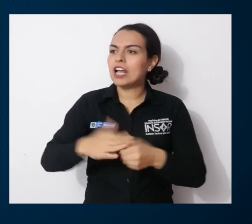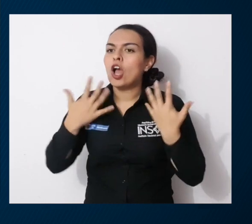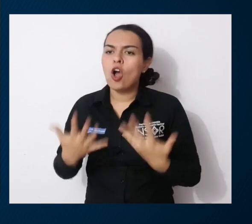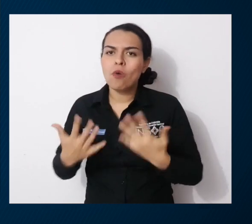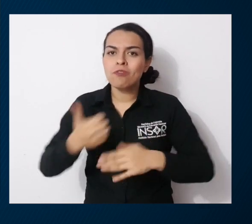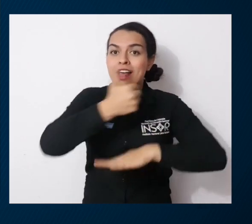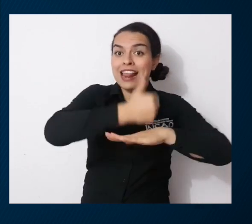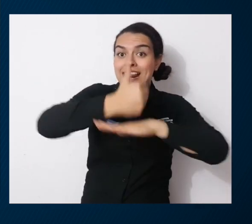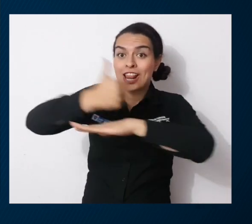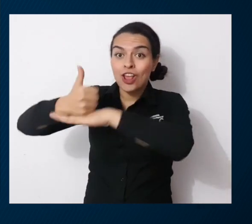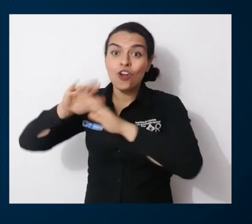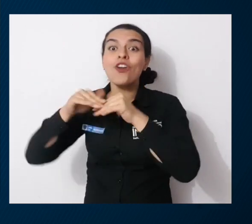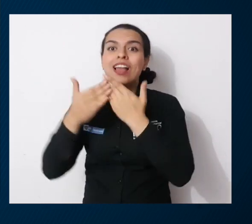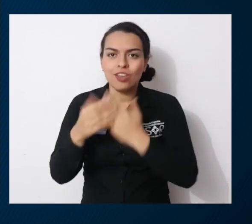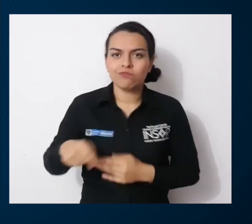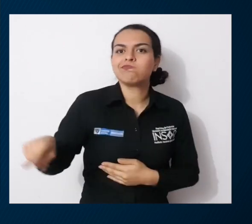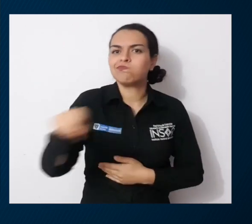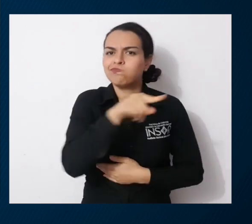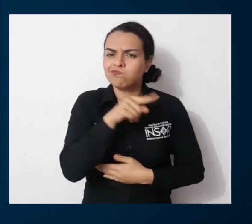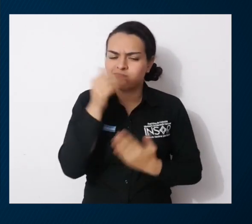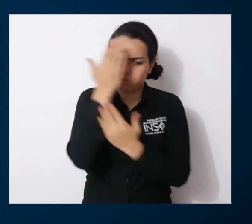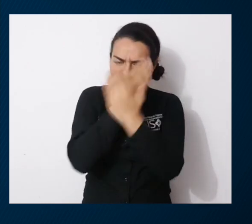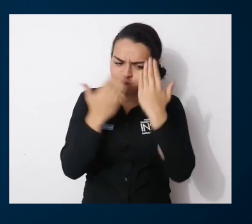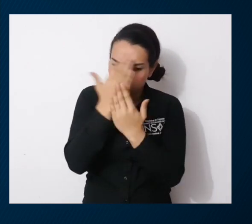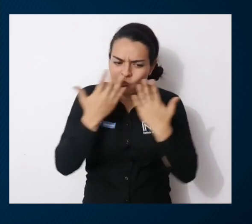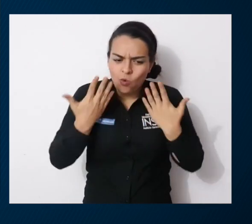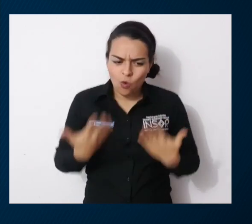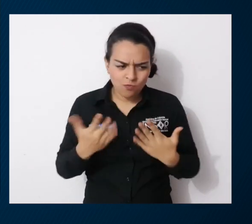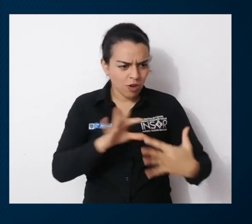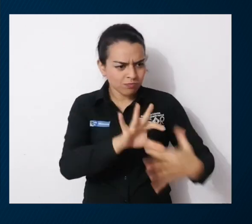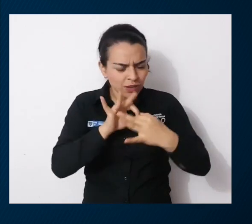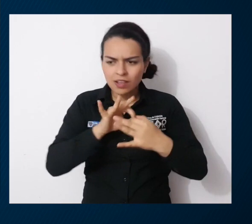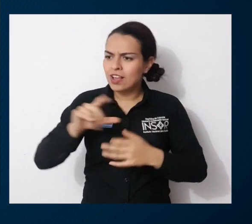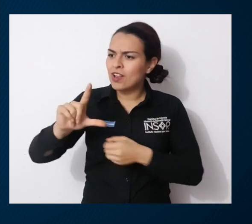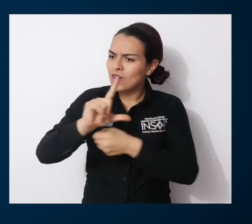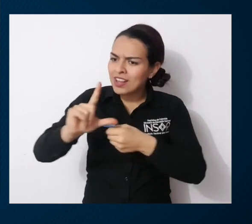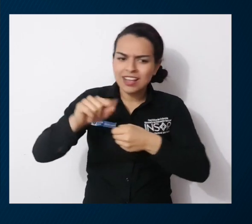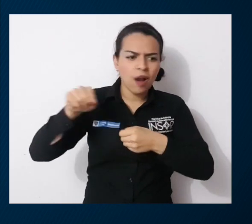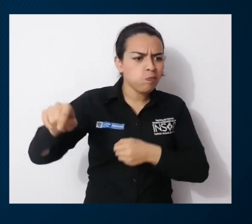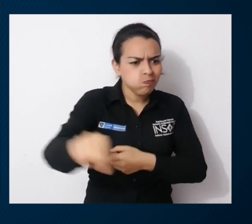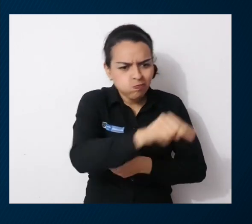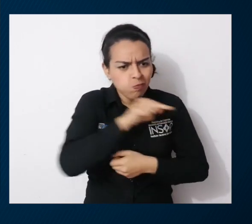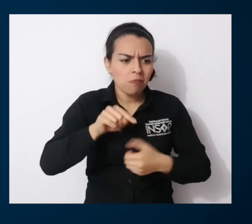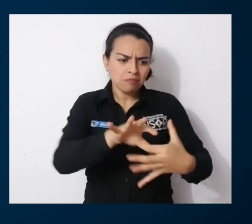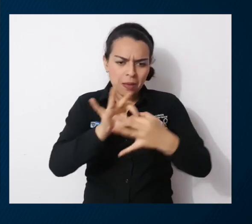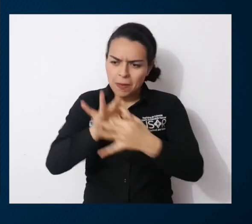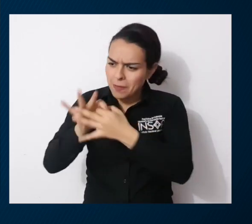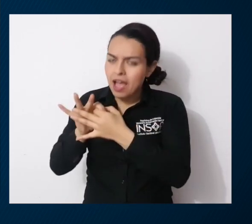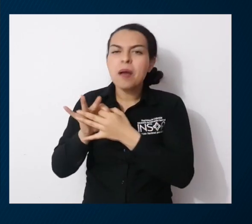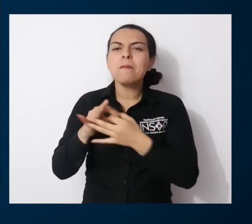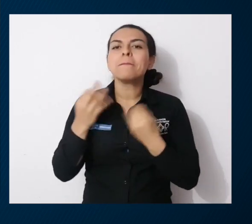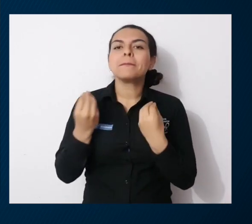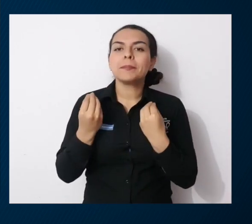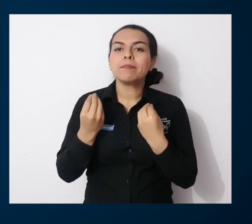rectores, ya hago una invitación a todos mis colegas rectores nacional y local, para que tengan la oportunidad de hacer un